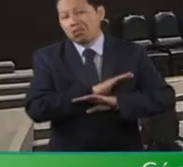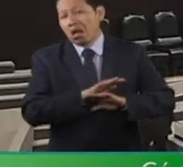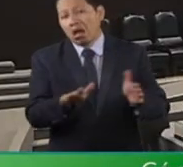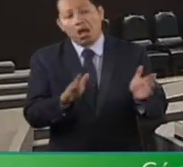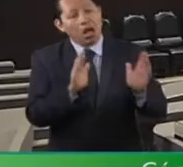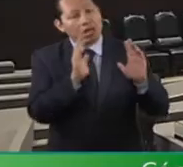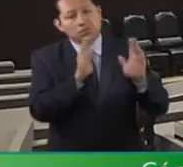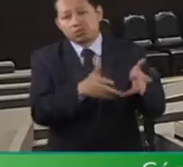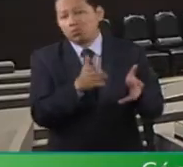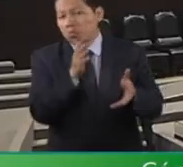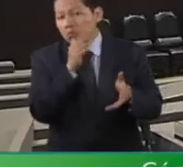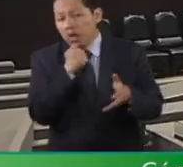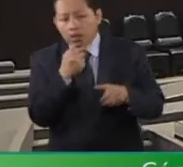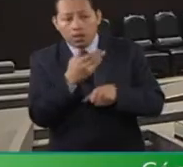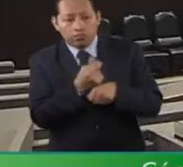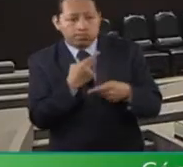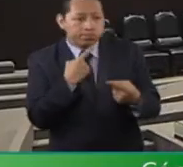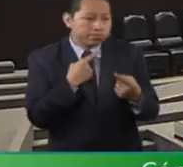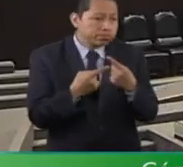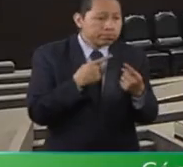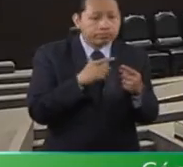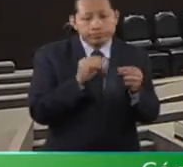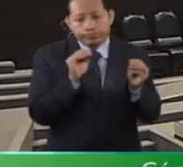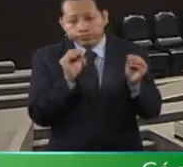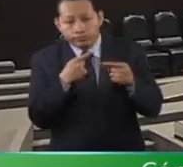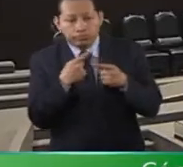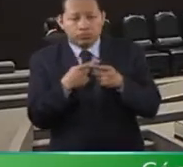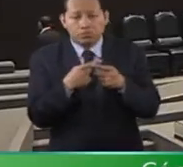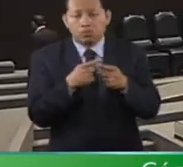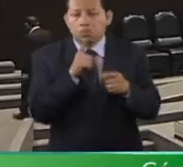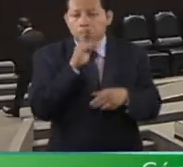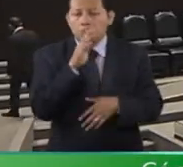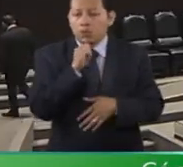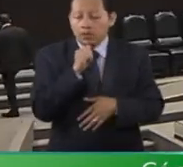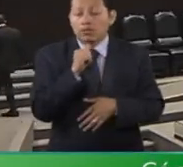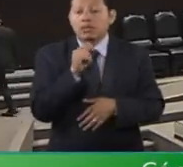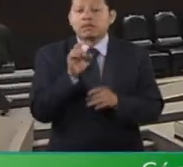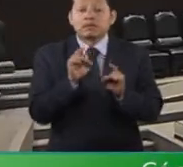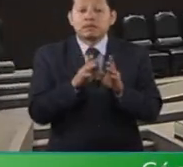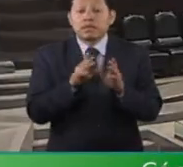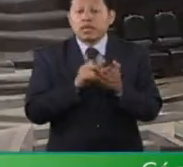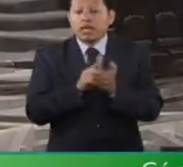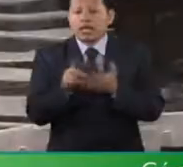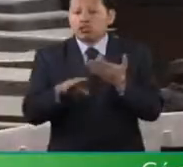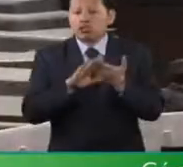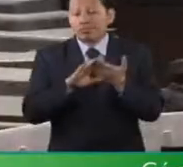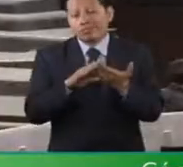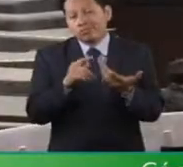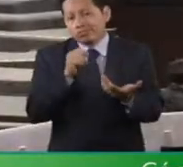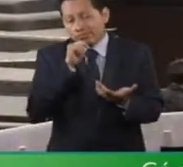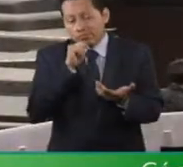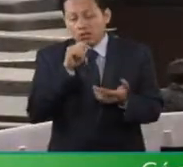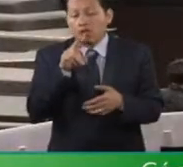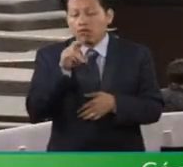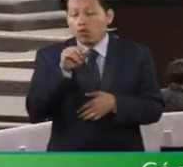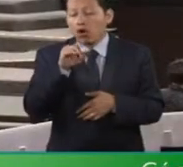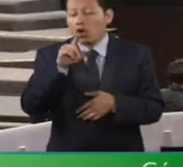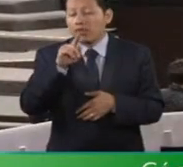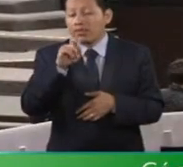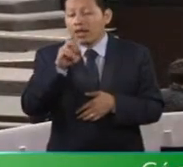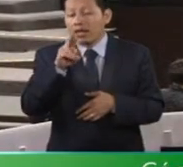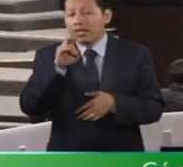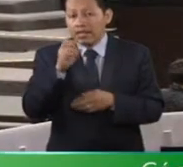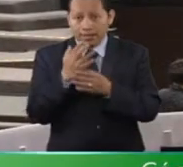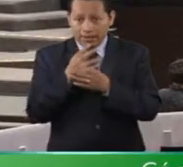incluso si son contrarios a nuestros derechos. Bien decía Voltaire que